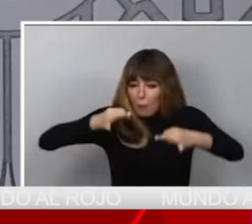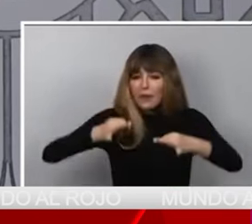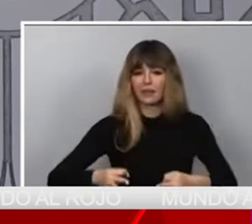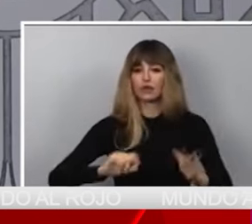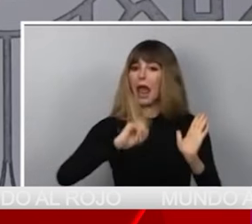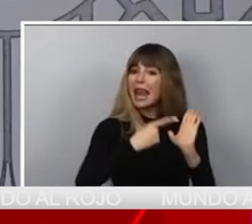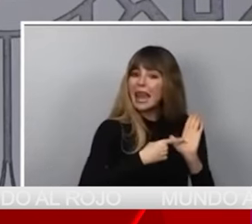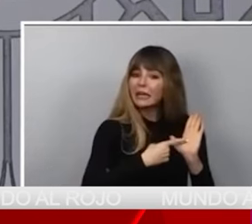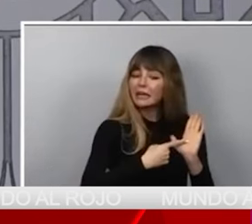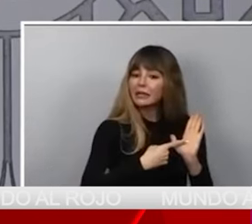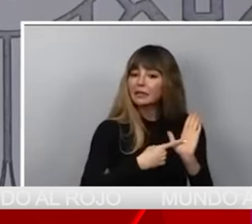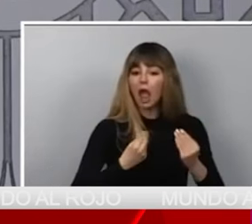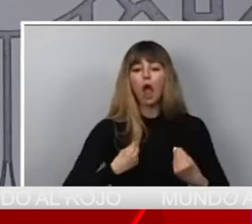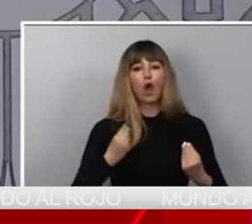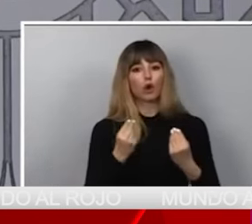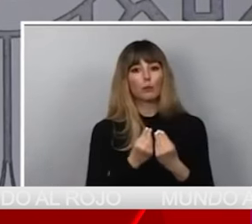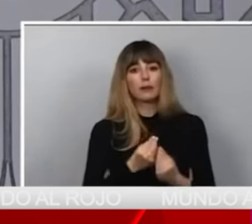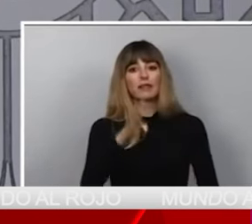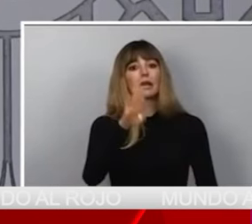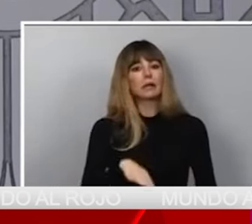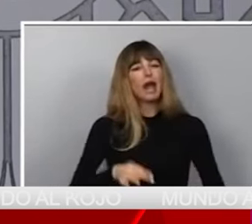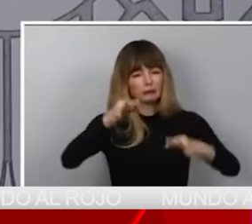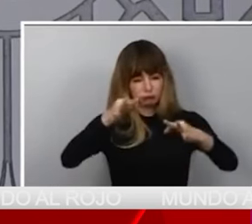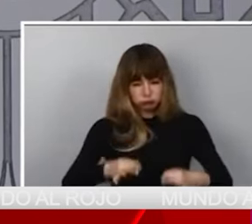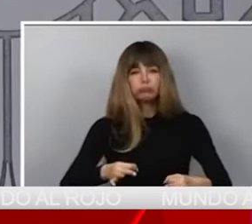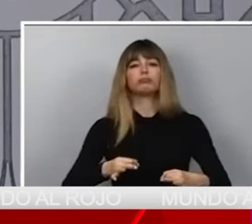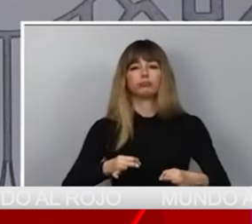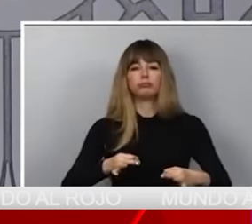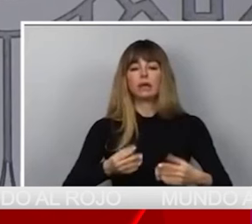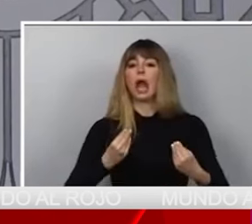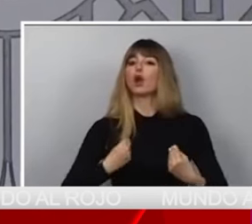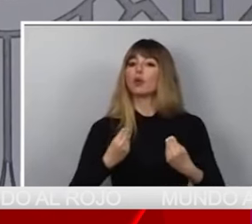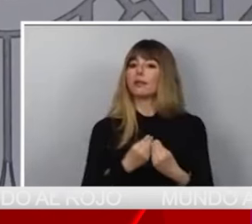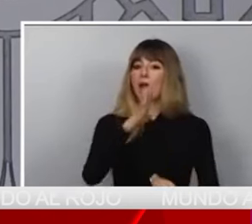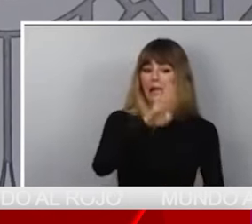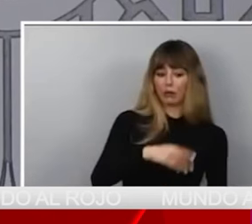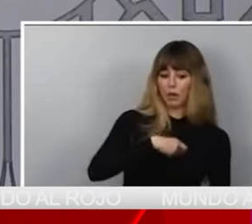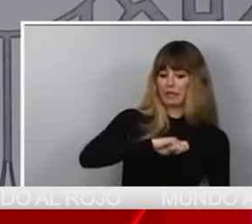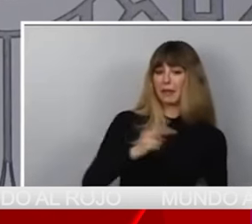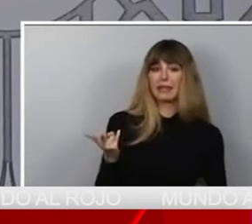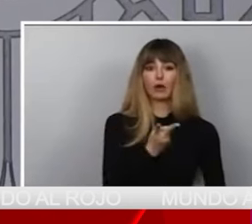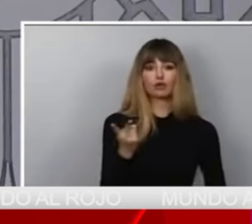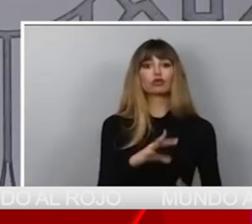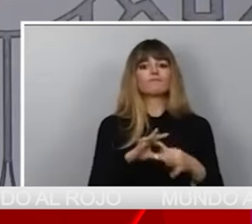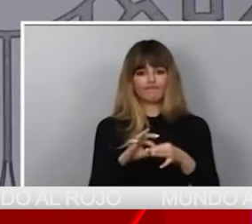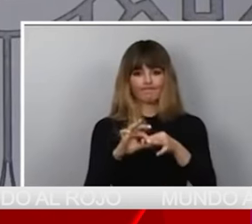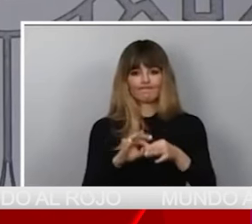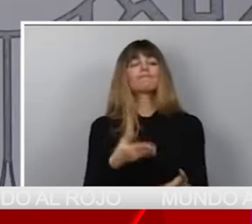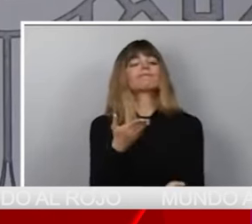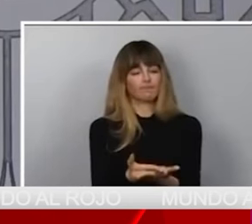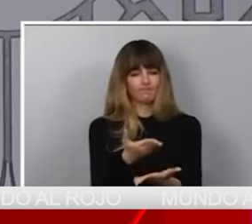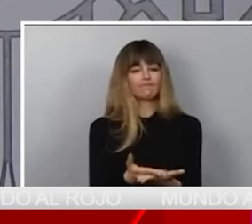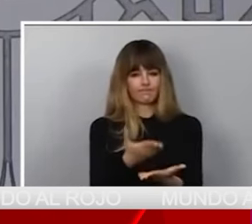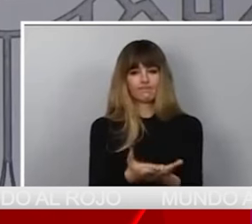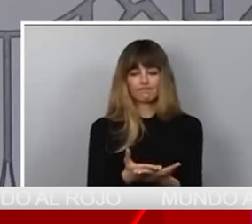ley que garantiza la convivencia en Cataluña y también la convivencia de Cataluña con España y para ello lo